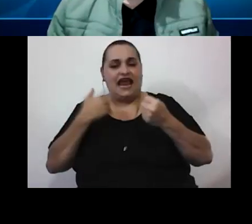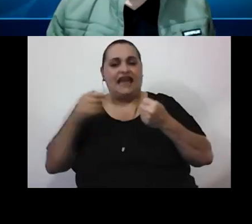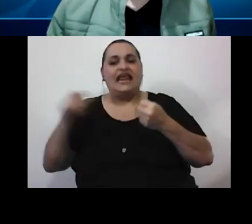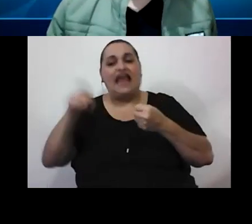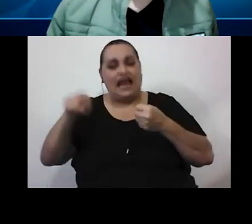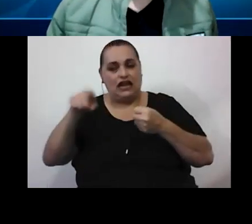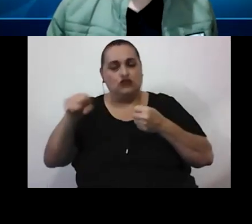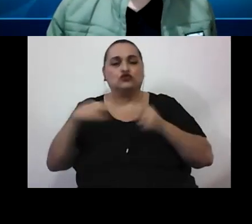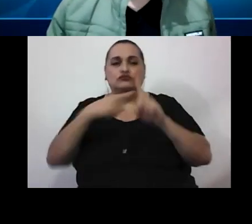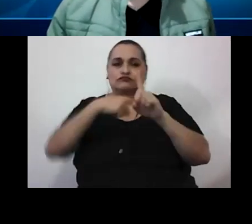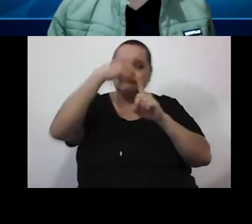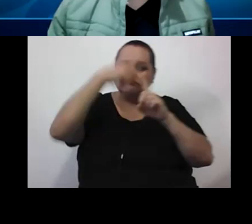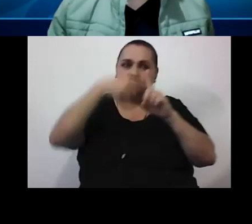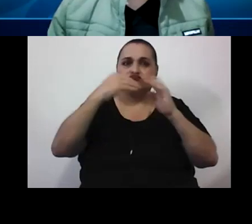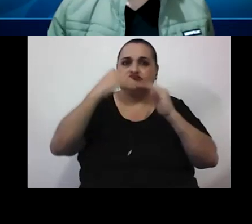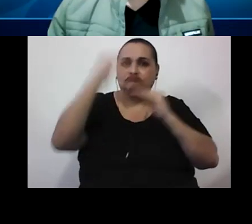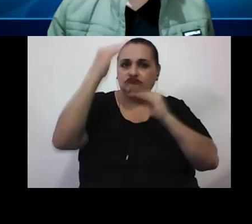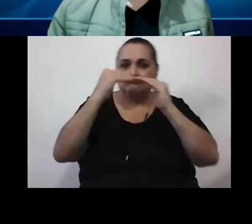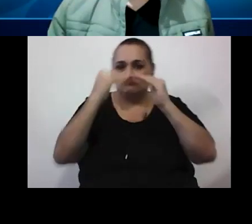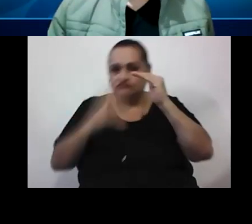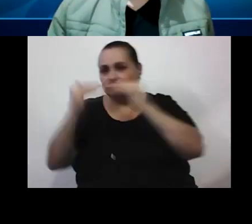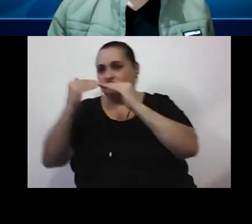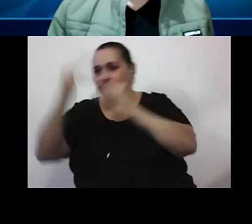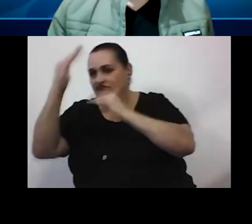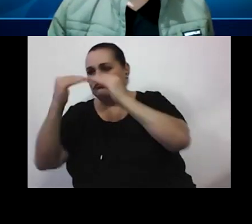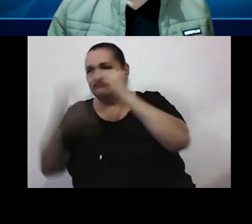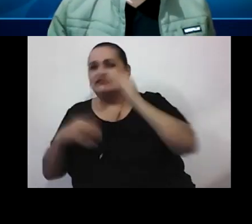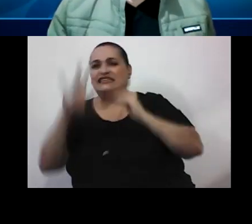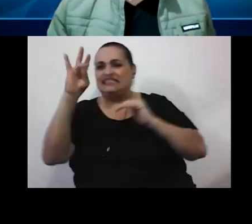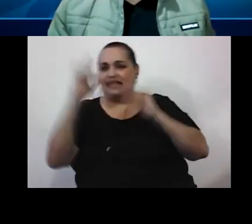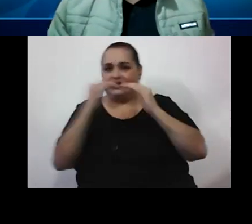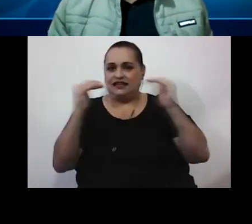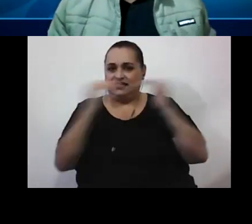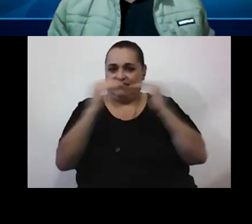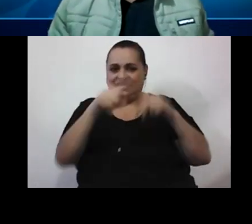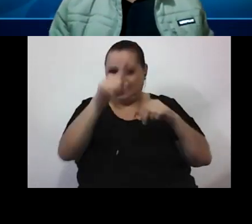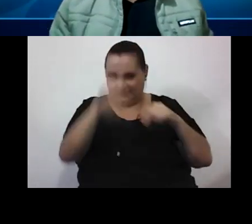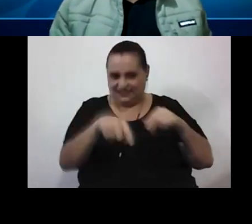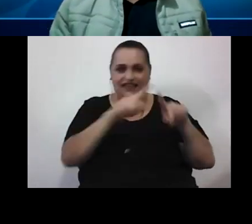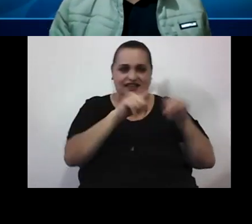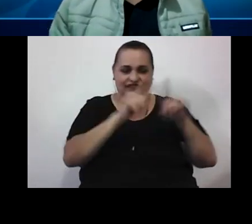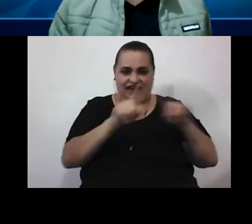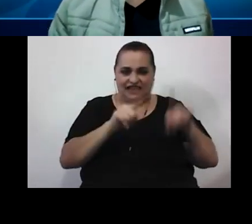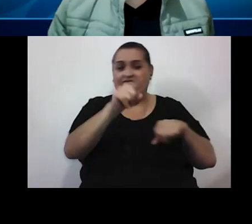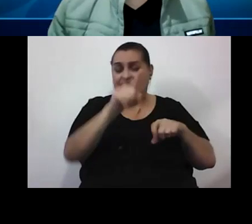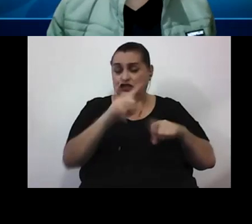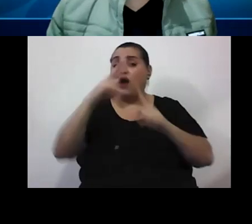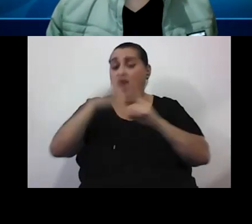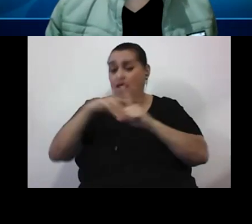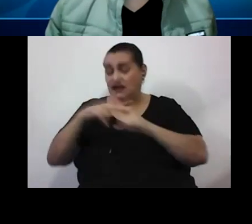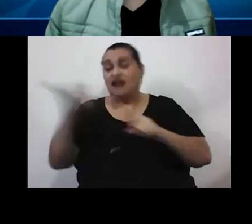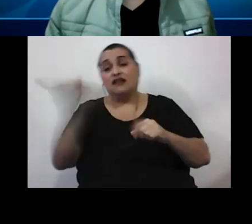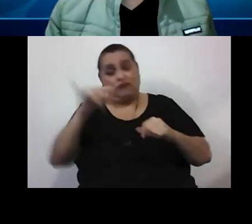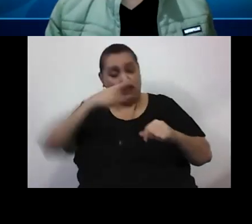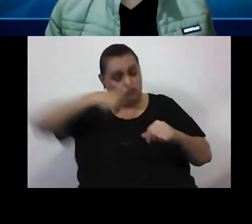grados de temperamento en esos 7 niveles que acabamos de ver? Pero mire, eso aplica también para nosotros. Nosotros también